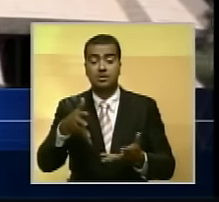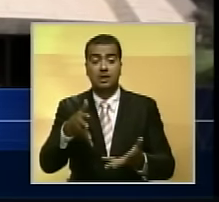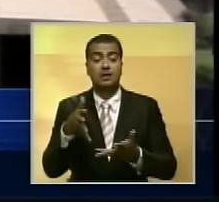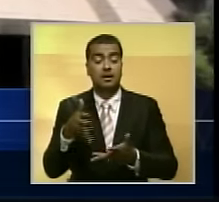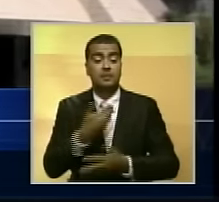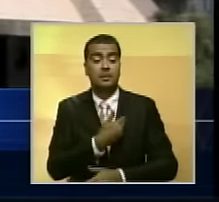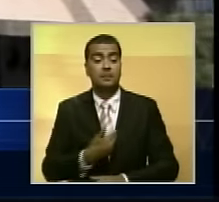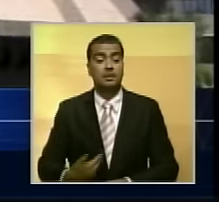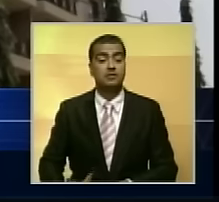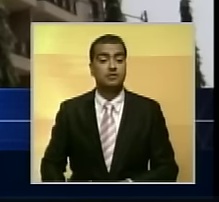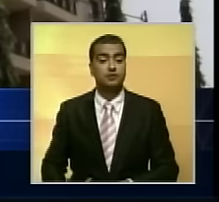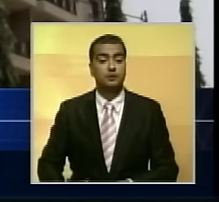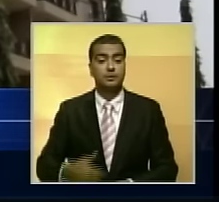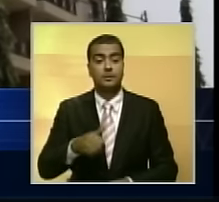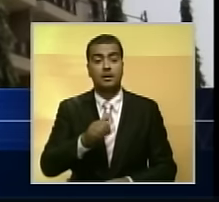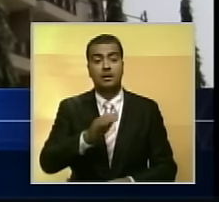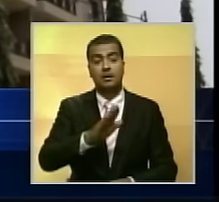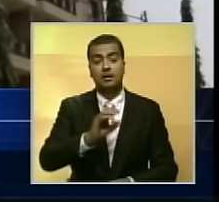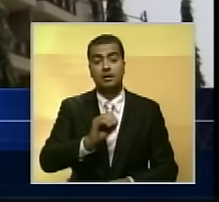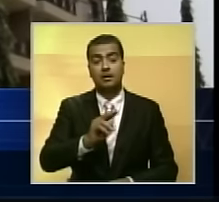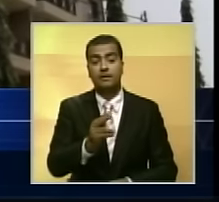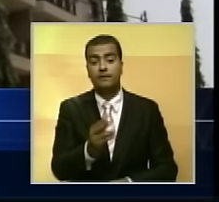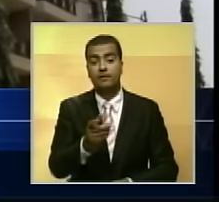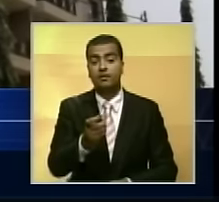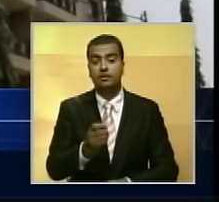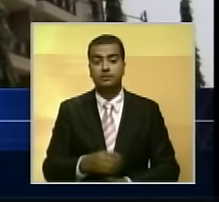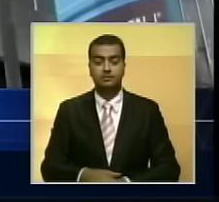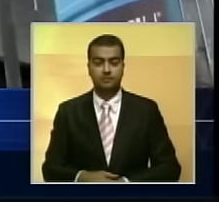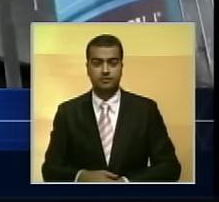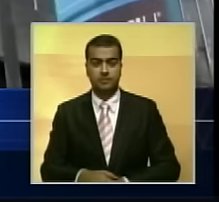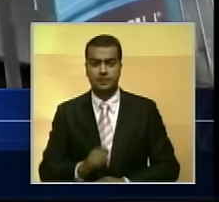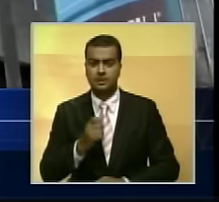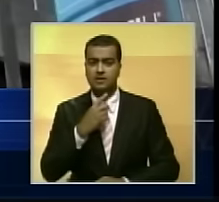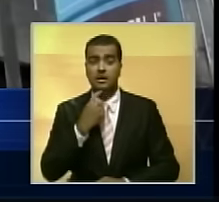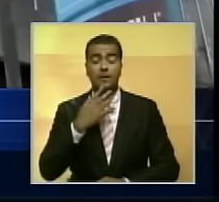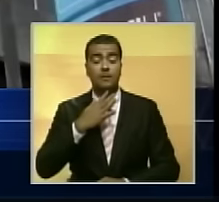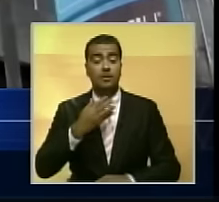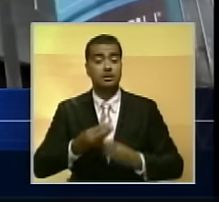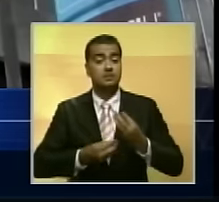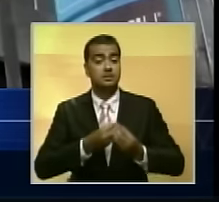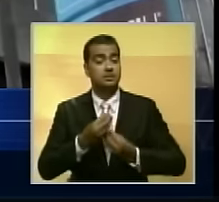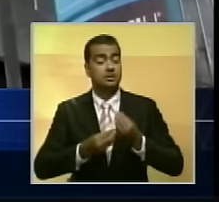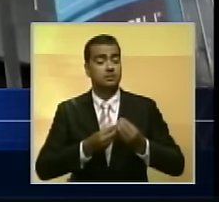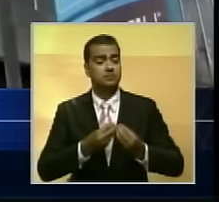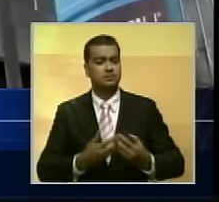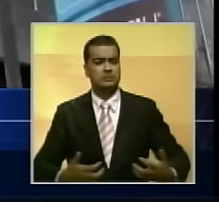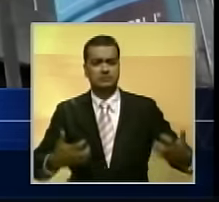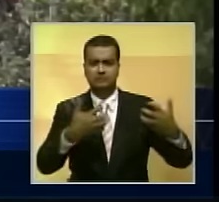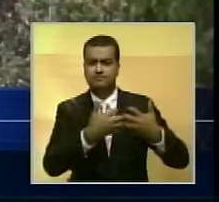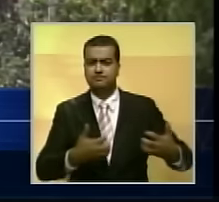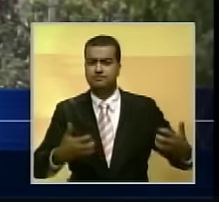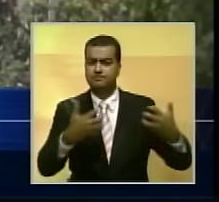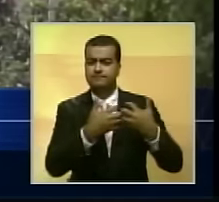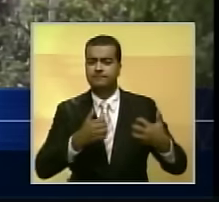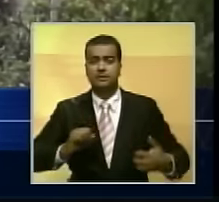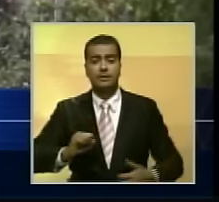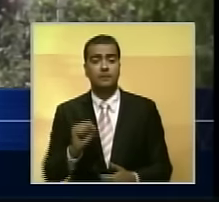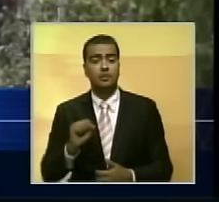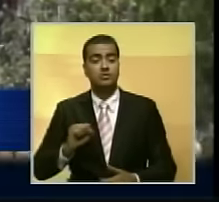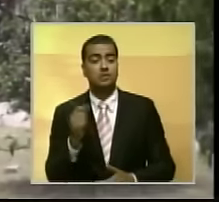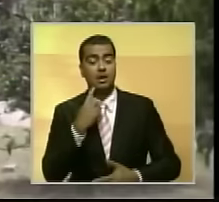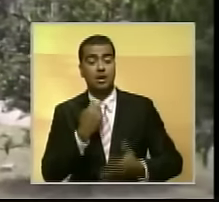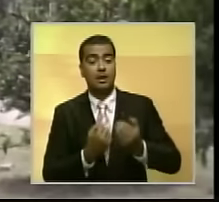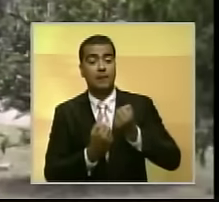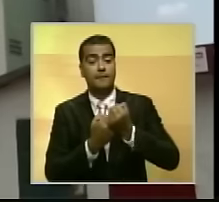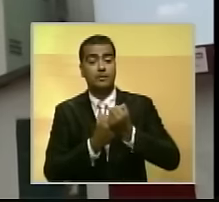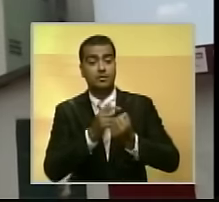actual presidente Ali Bongo. Autoridades informaron que las muertes se produjeron durante enfrentamientos entre la policía y